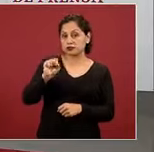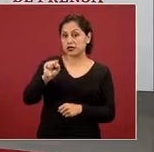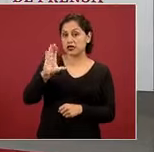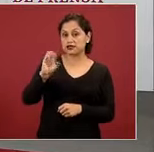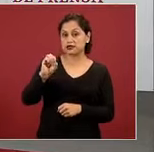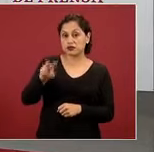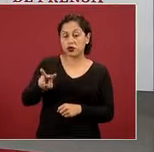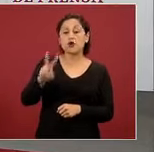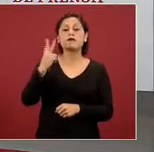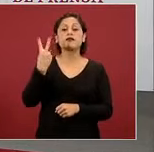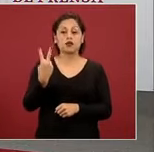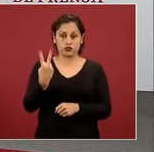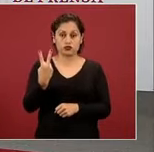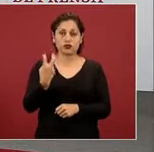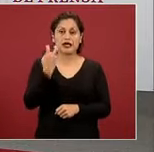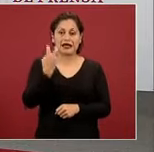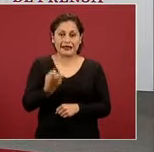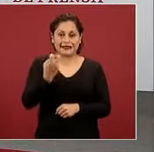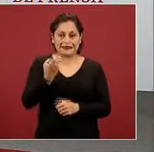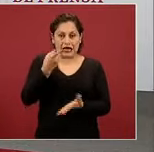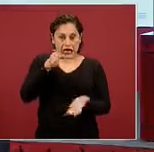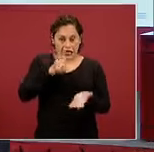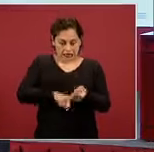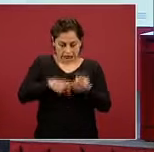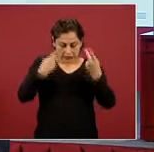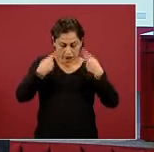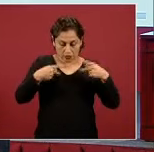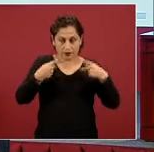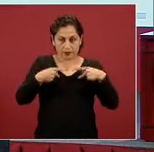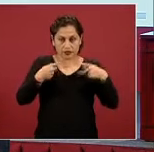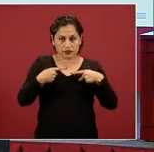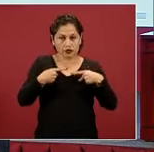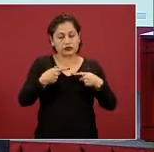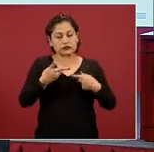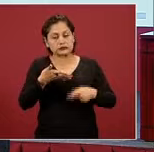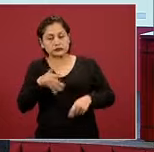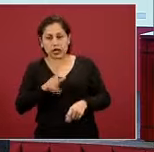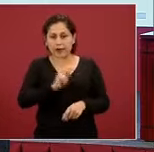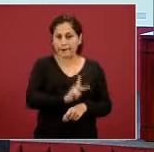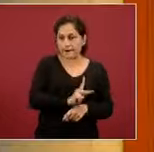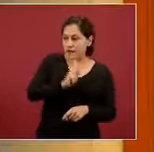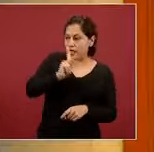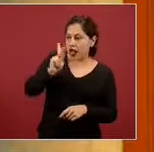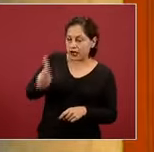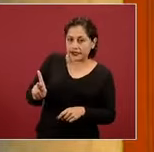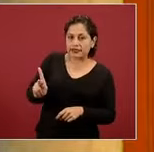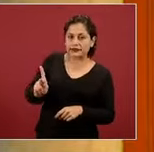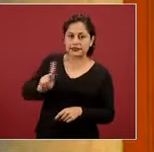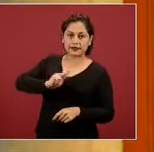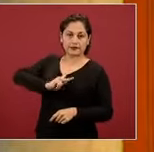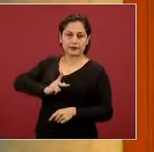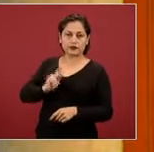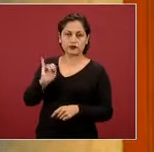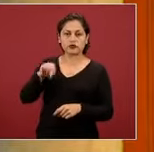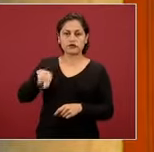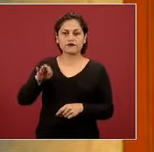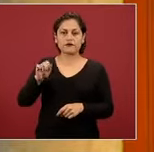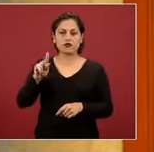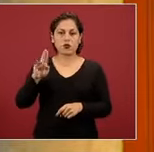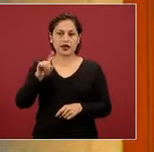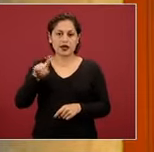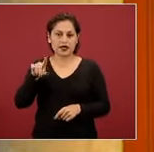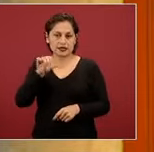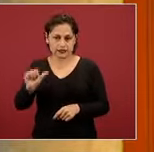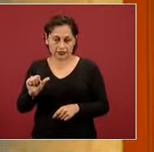decir, afecta a las personas de la misma manera, de una manera muy parecida a la influenza, se distribuye y